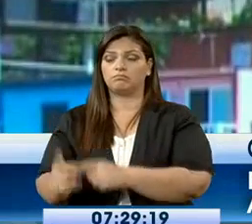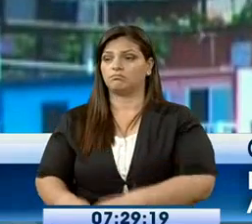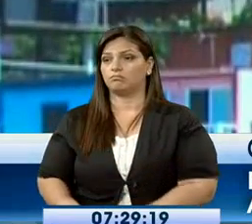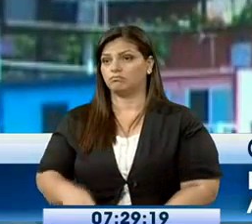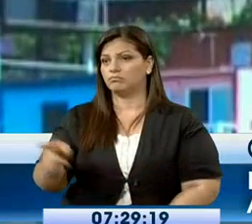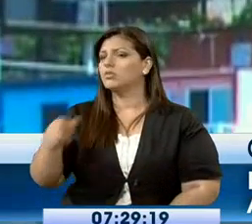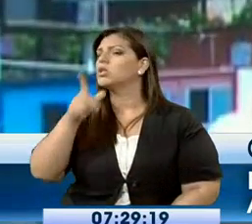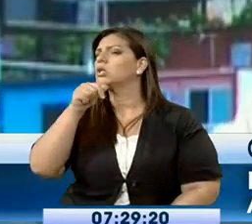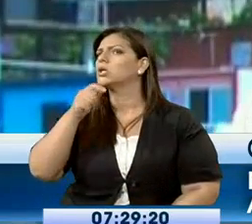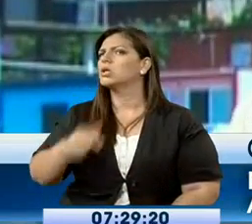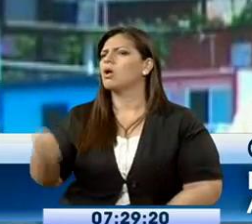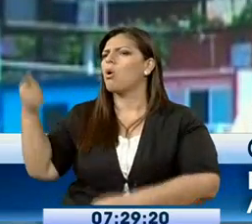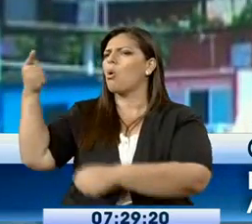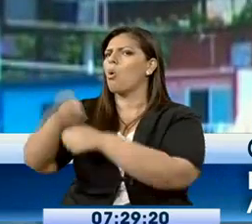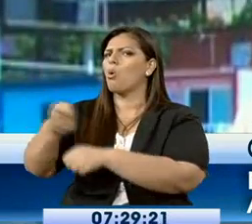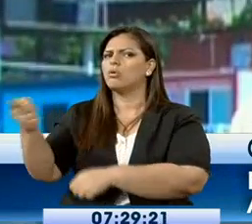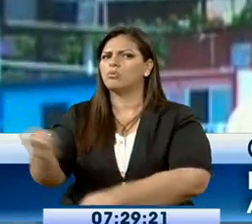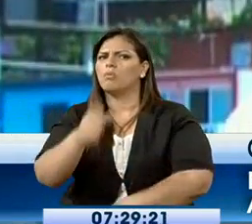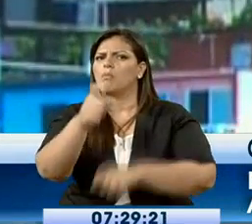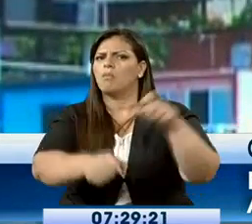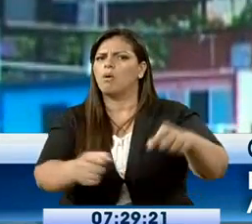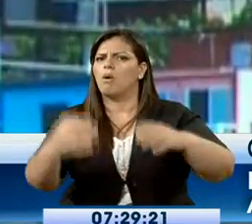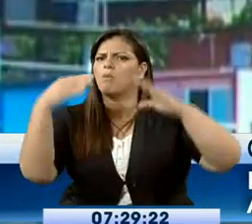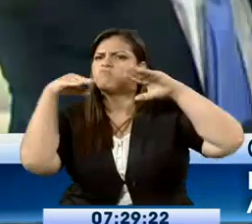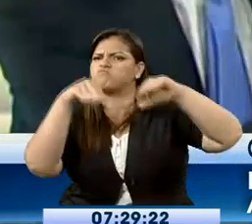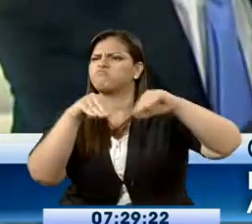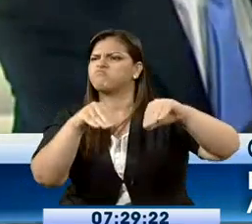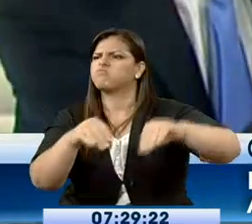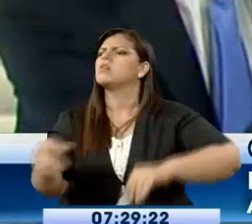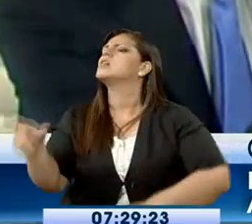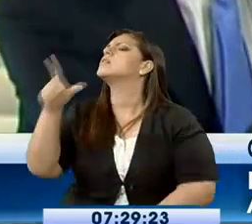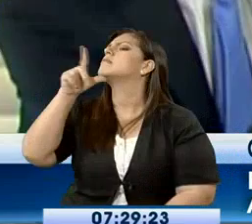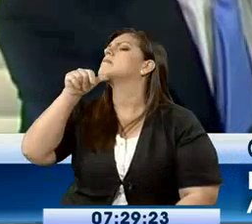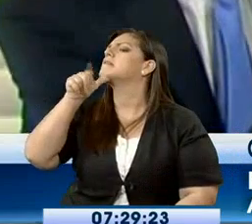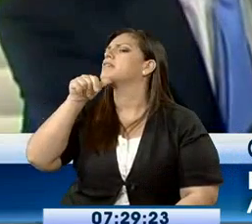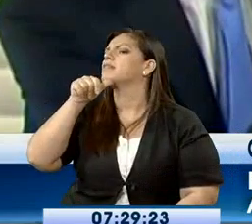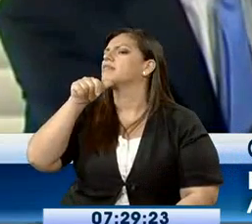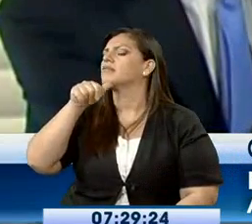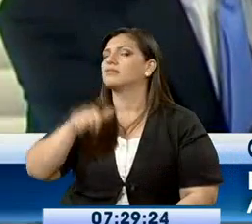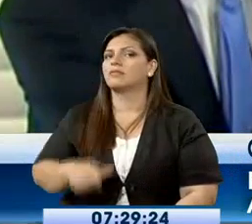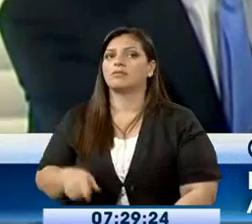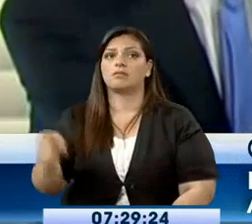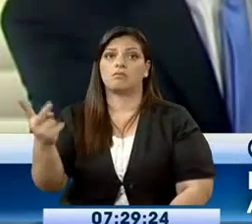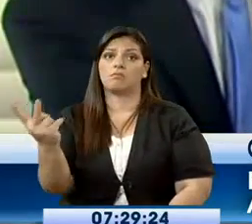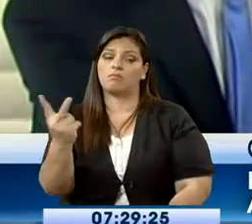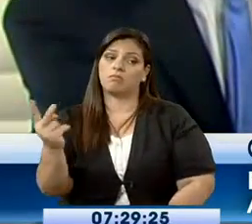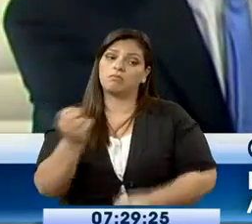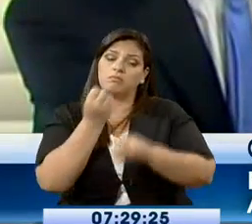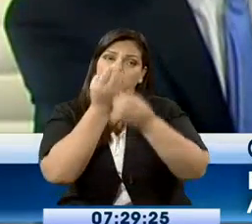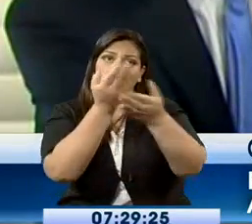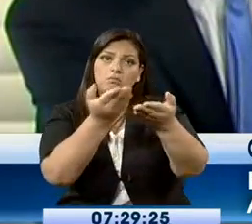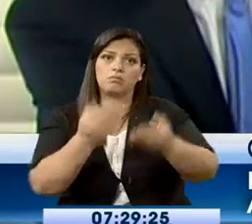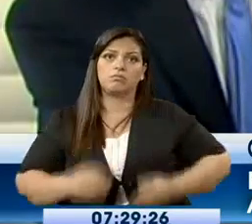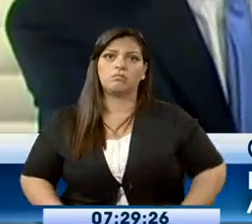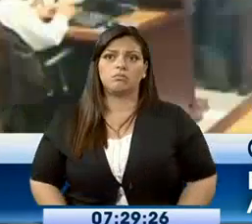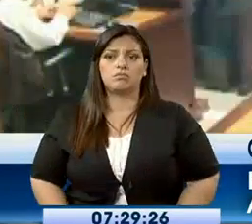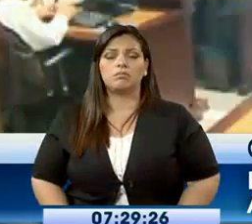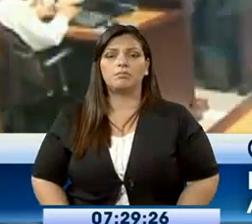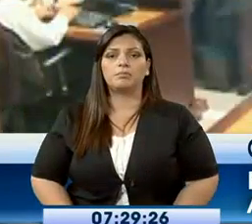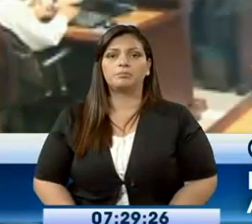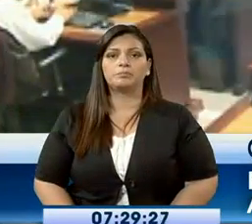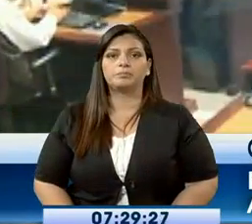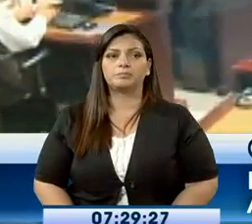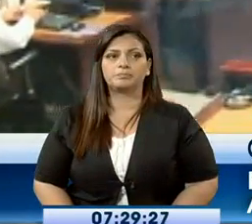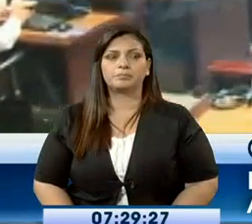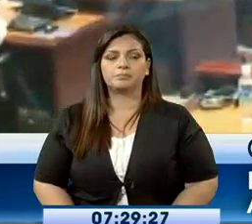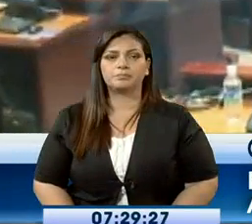les autorizó. Hasta ahora ha sido dicho por el comandante del ejército que no hay ninguna orden para que se haga una cosa de esta naturaleza. Mientras